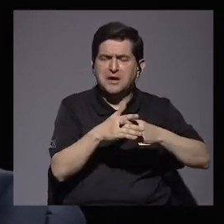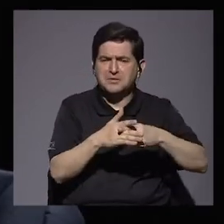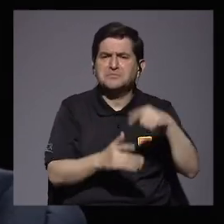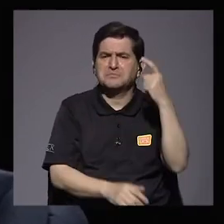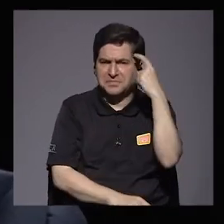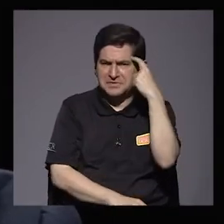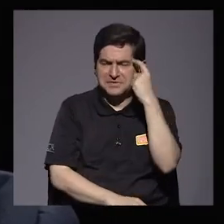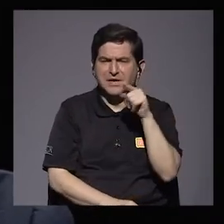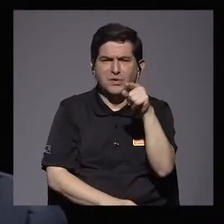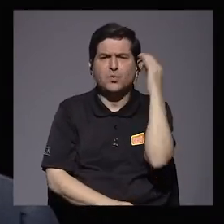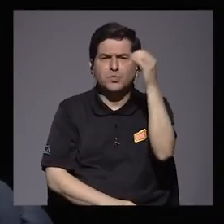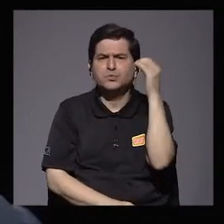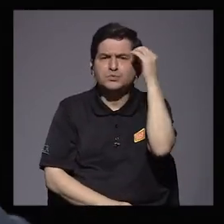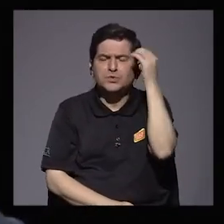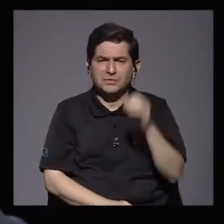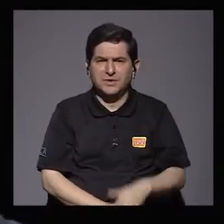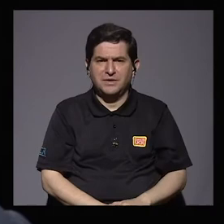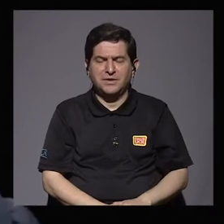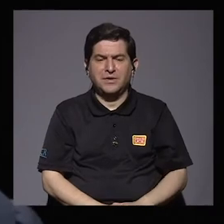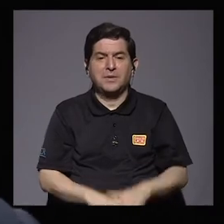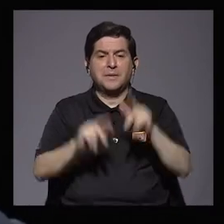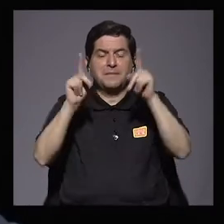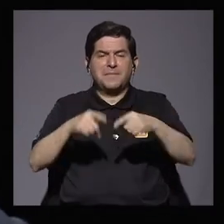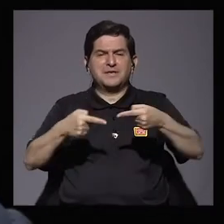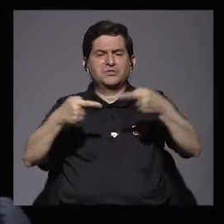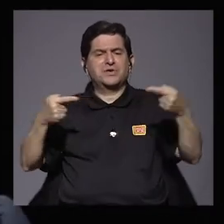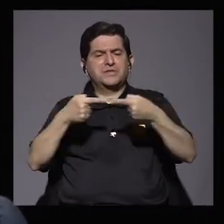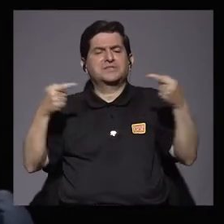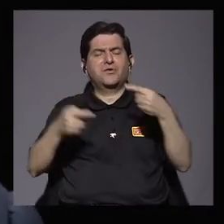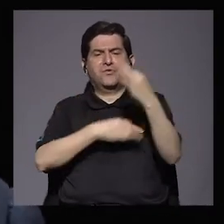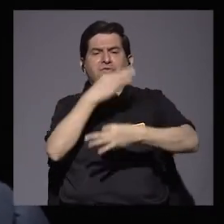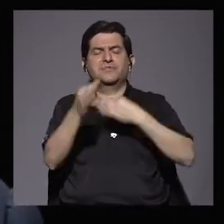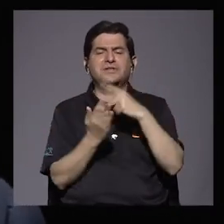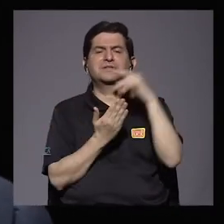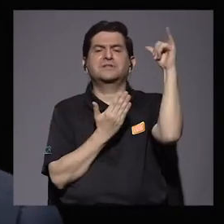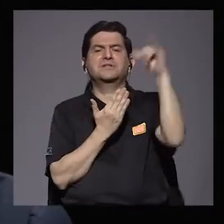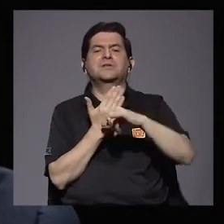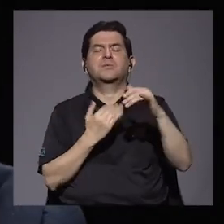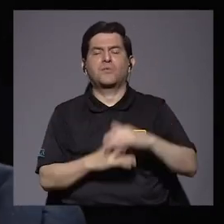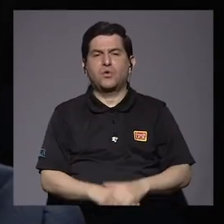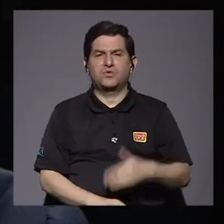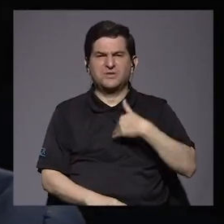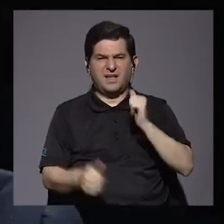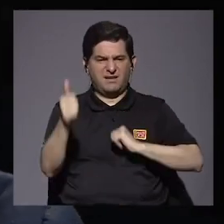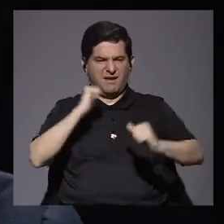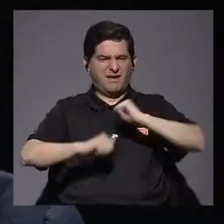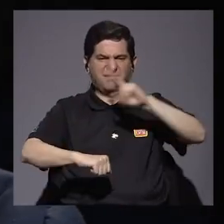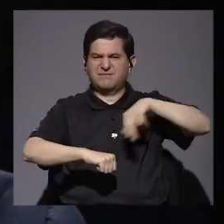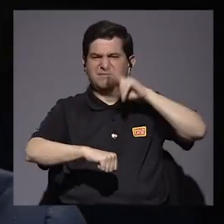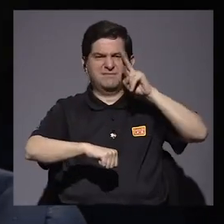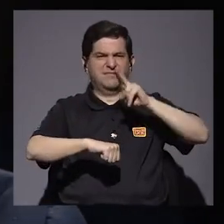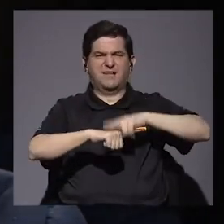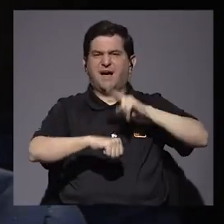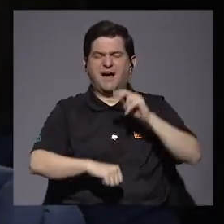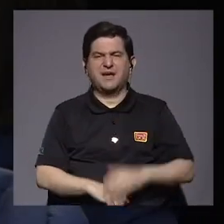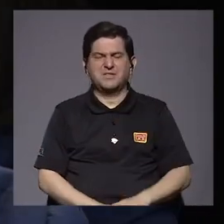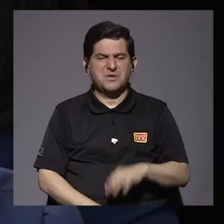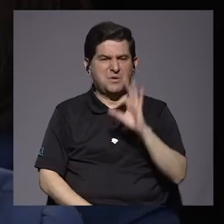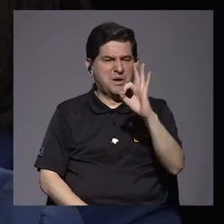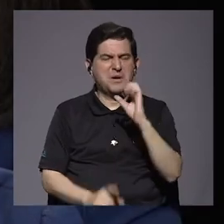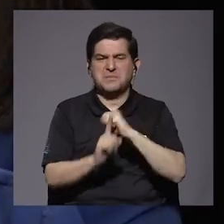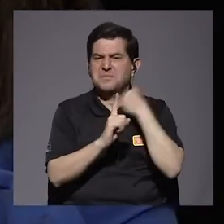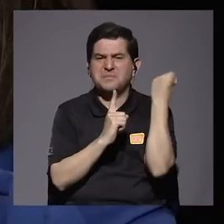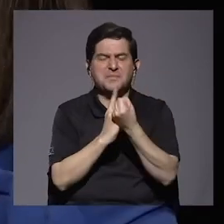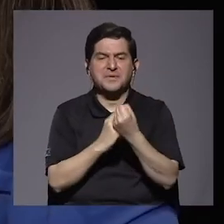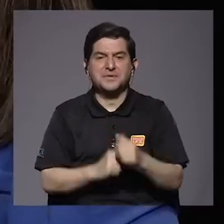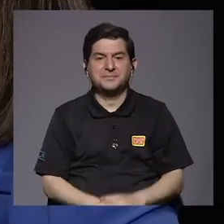restauración, entonces, ¿qué opina usted sobre todo de quienes adversan ese tipo de proyectos de tener un Teatro Nacional en óptimas